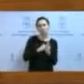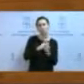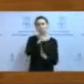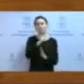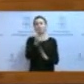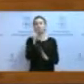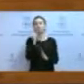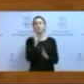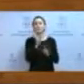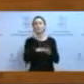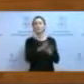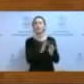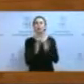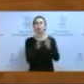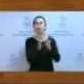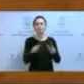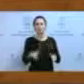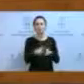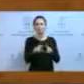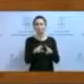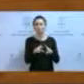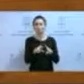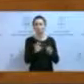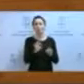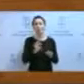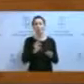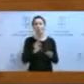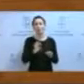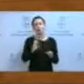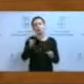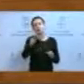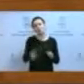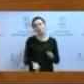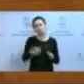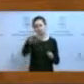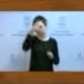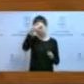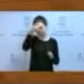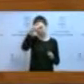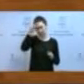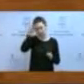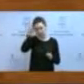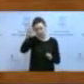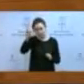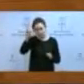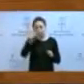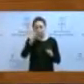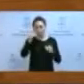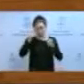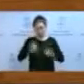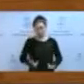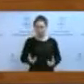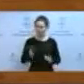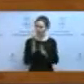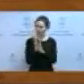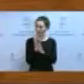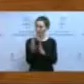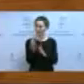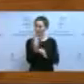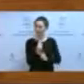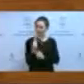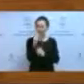de socialización, como aquel otro con una demencia o patología física avanzada que requiere de unos cuidados más o